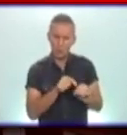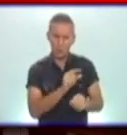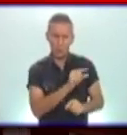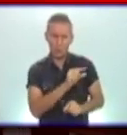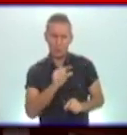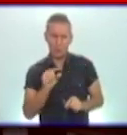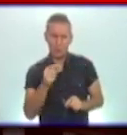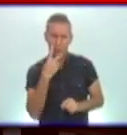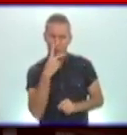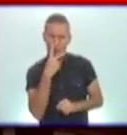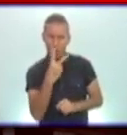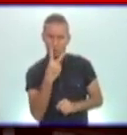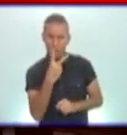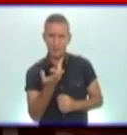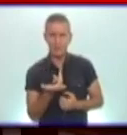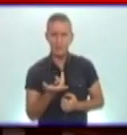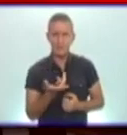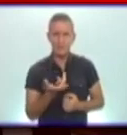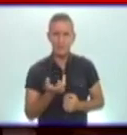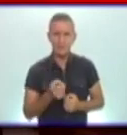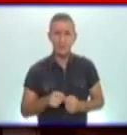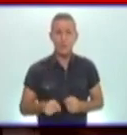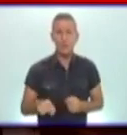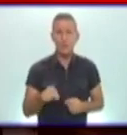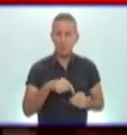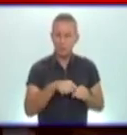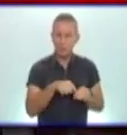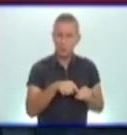a ver, núcleo del sujeto de la oración.